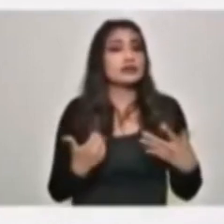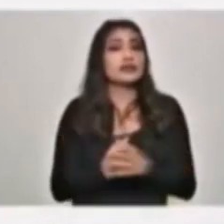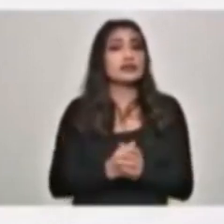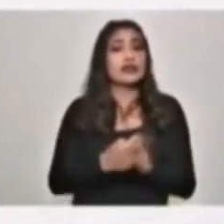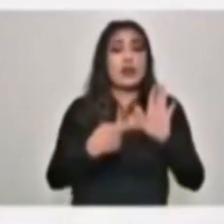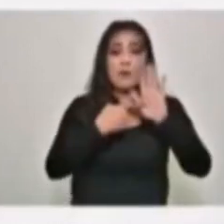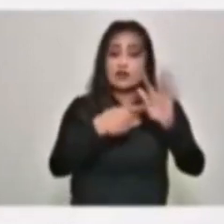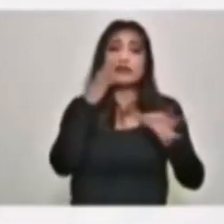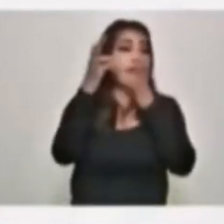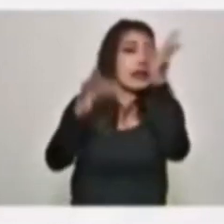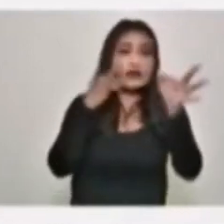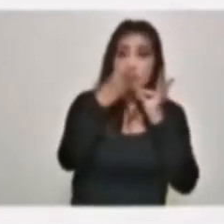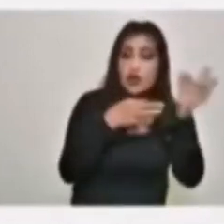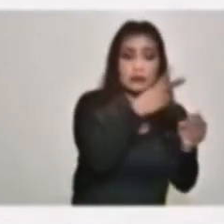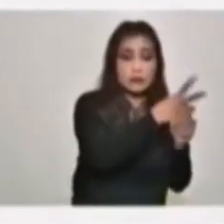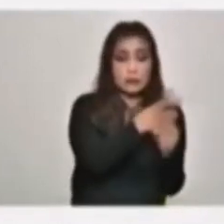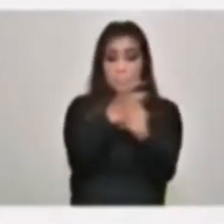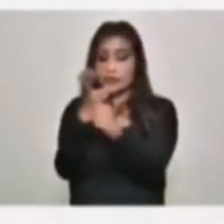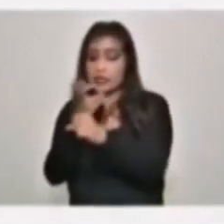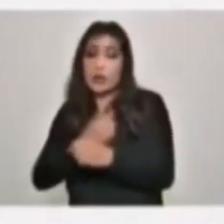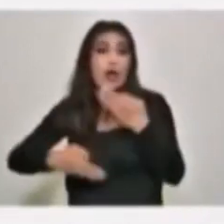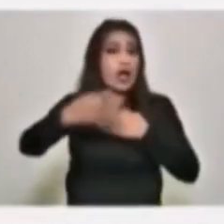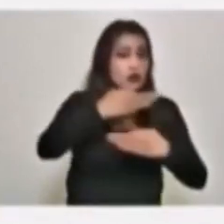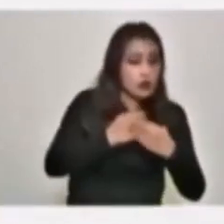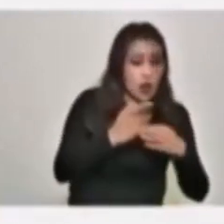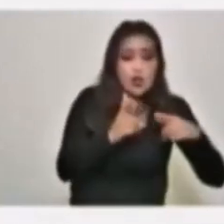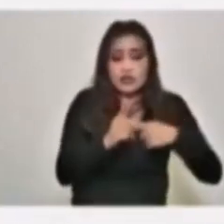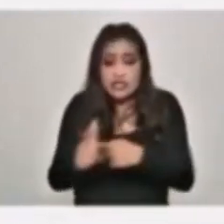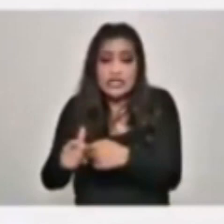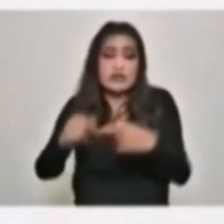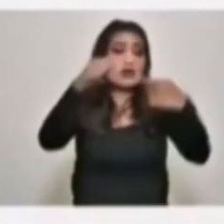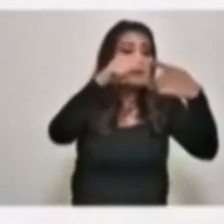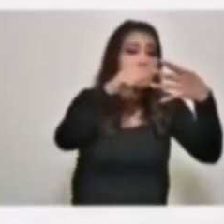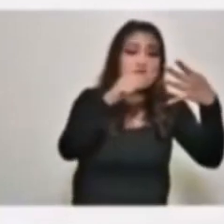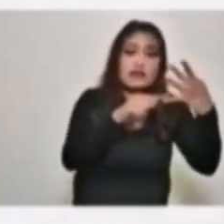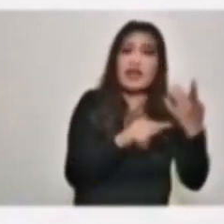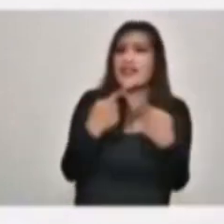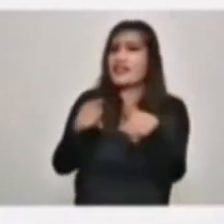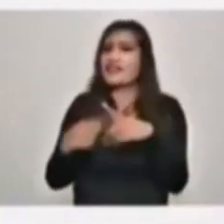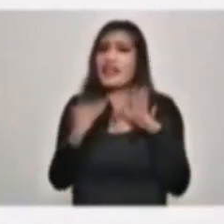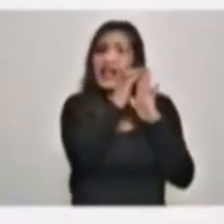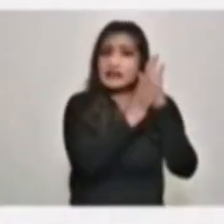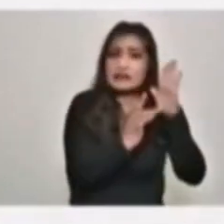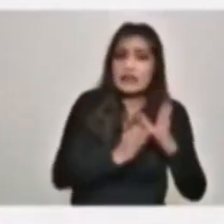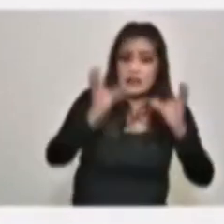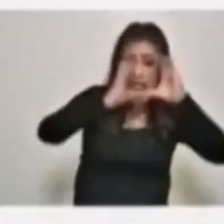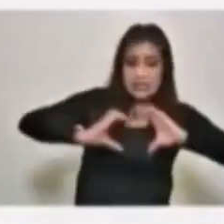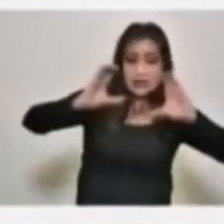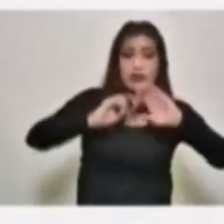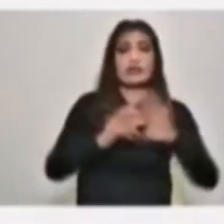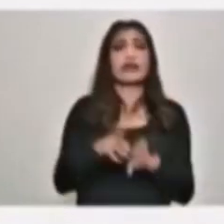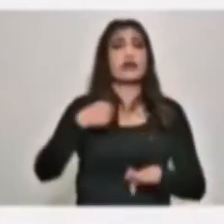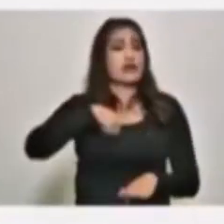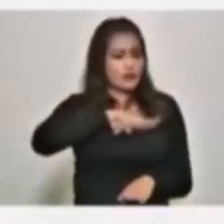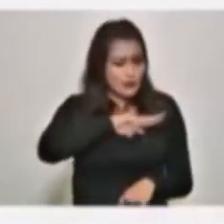exhortos, seguimos implementando medidas de prevención. La disciplina que leemos, la disciplina social